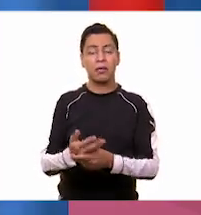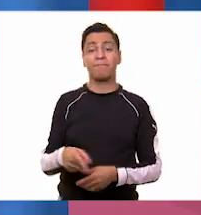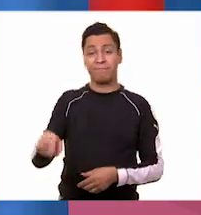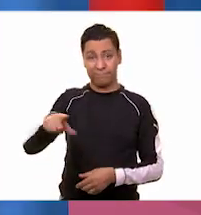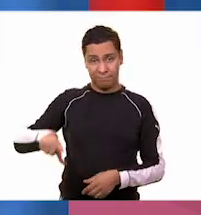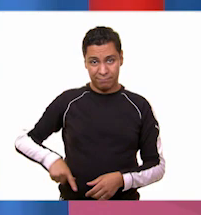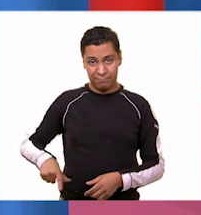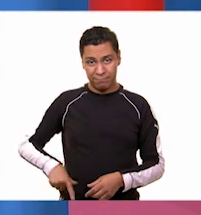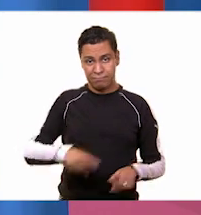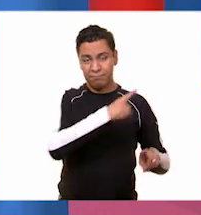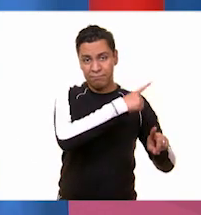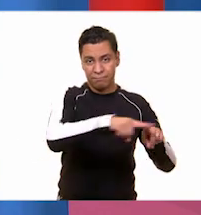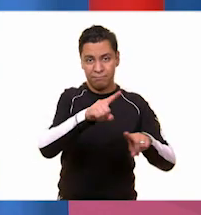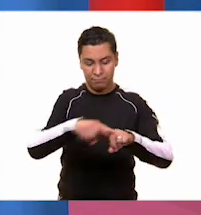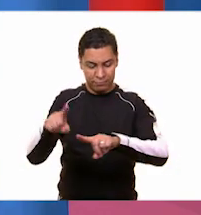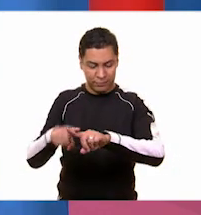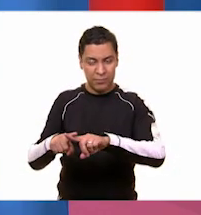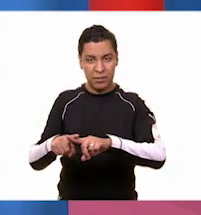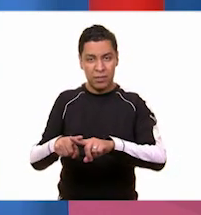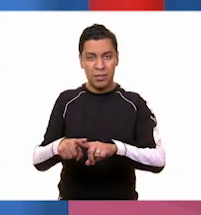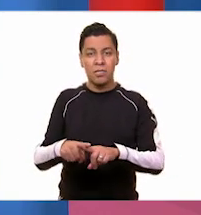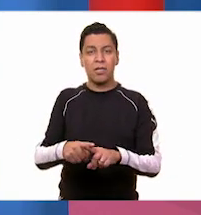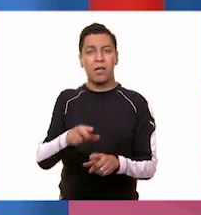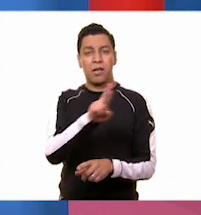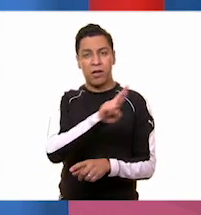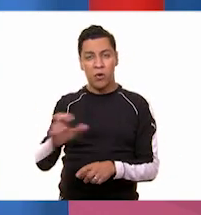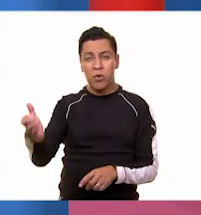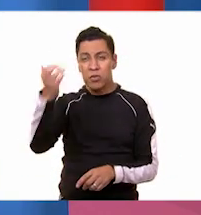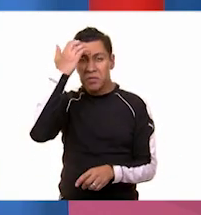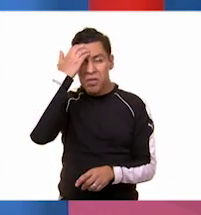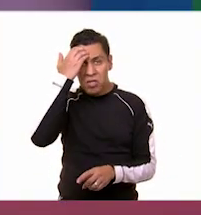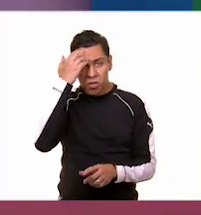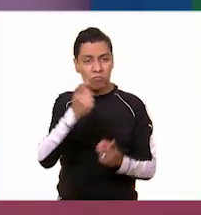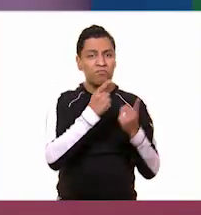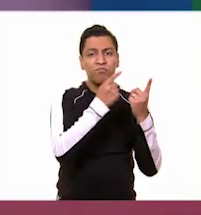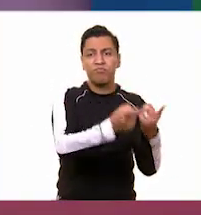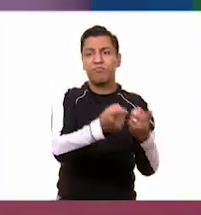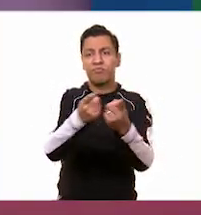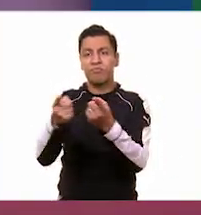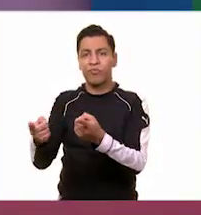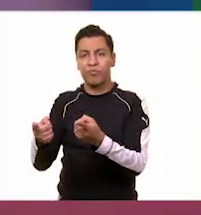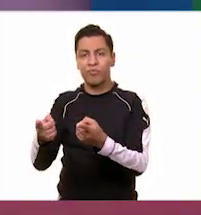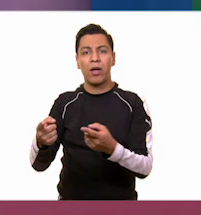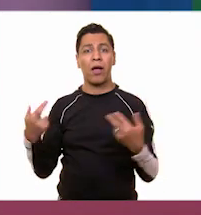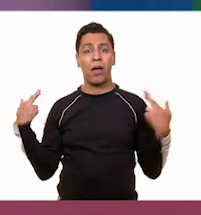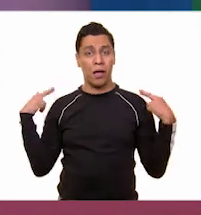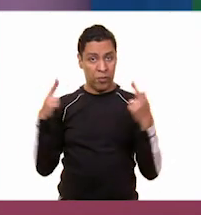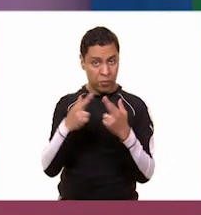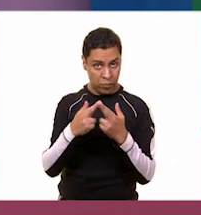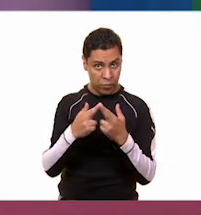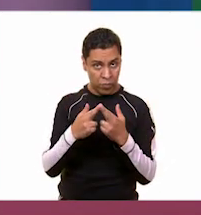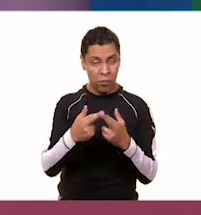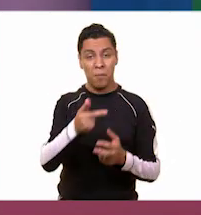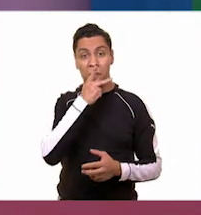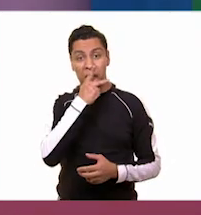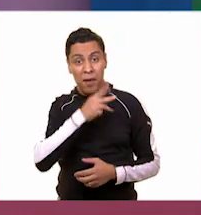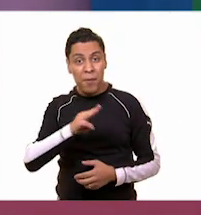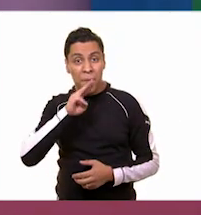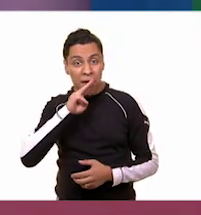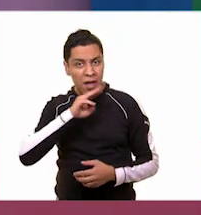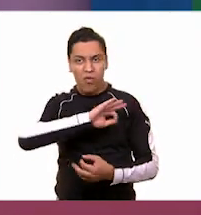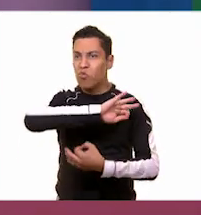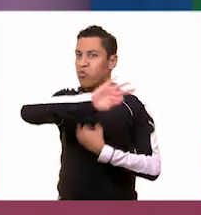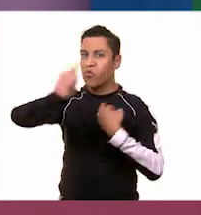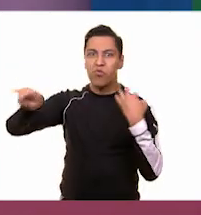un reconocimiento a los docentes, alumnos y a los... Y a los papás y a las mamás de todos los alumnos